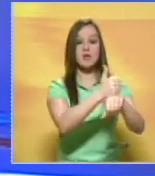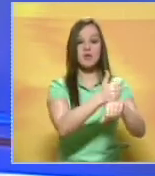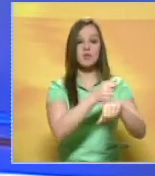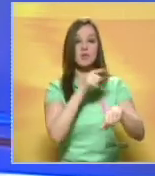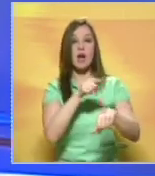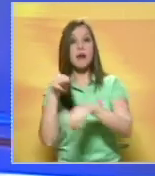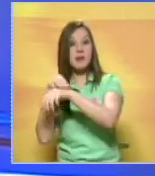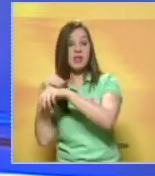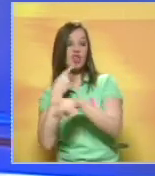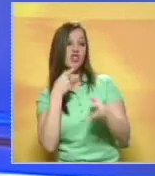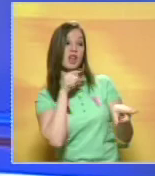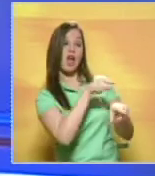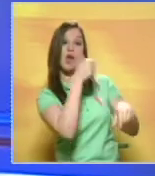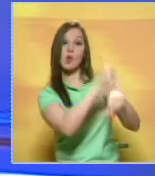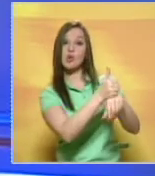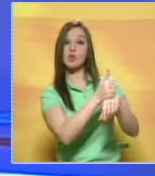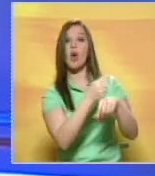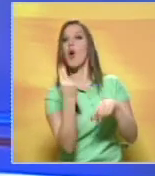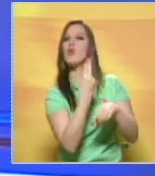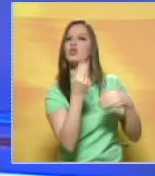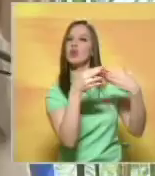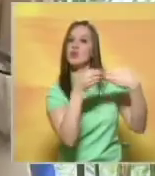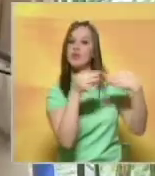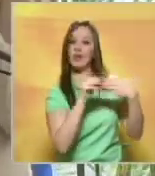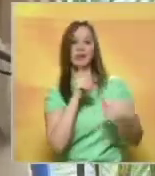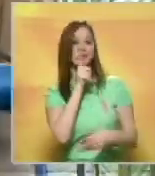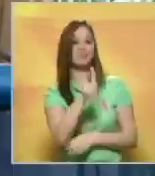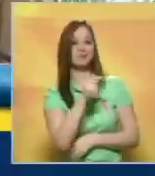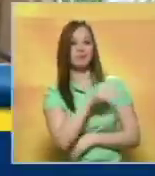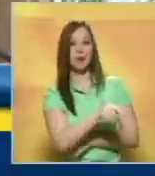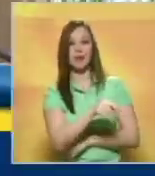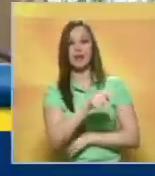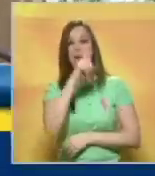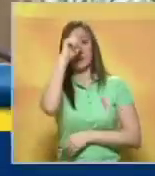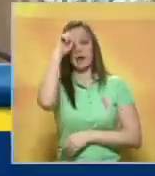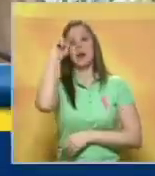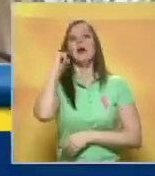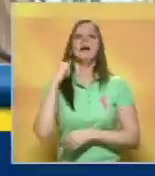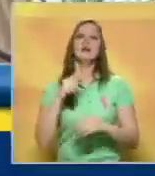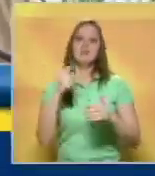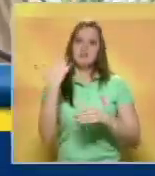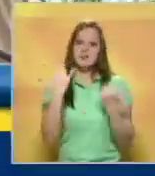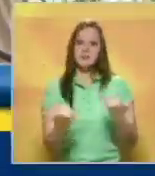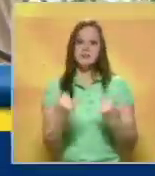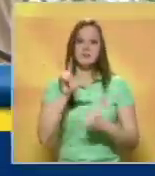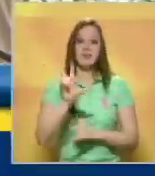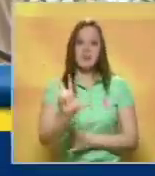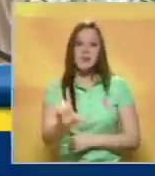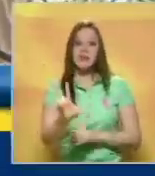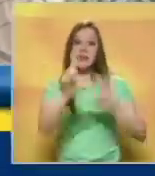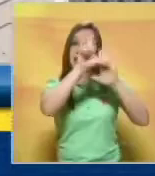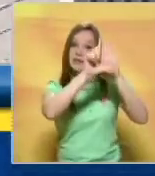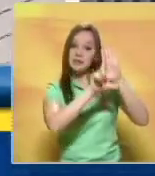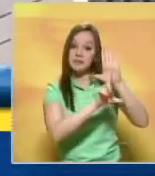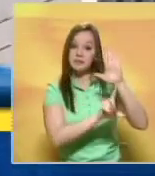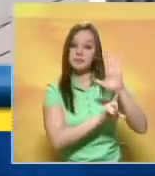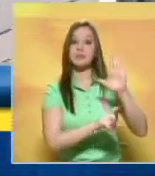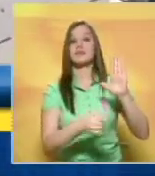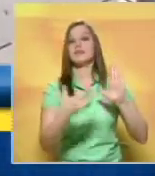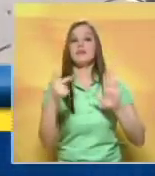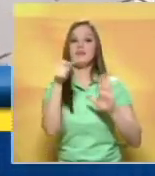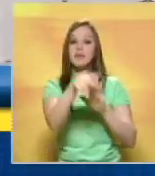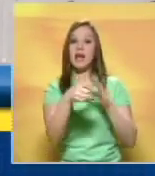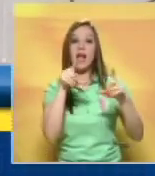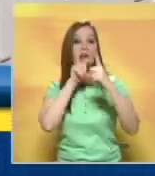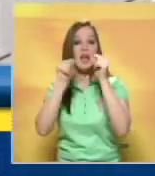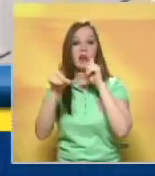por el Ministerio Público por el uso irregular de divisas. La lista se une a las tres anteriores que ha publicado la funcionaria público en esta red social y